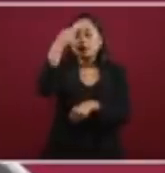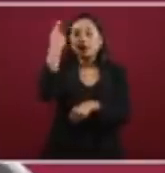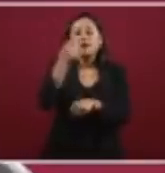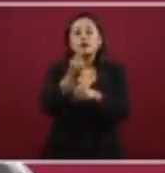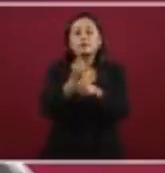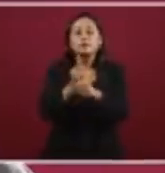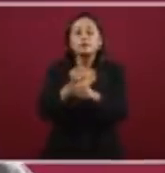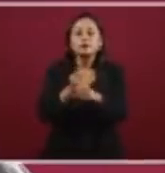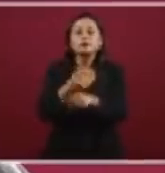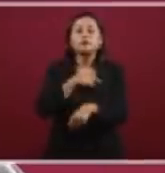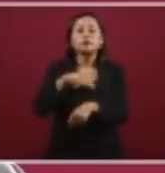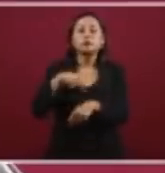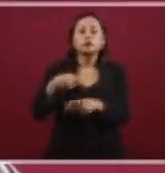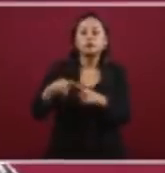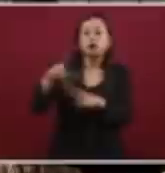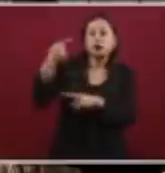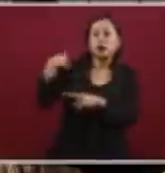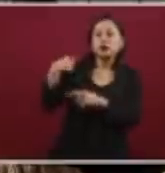estamos haciendo